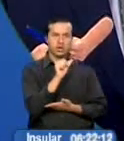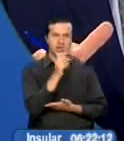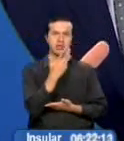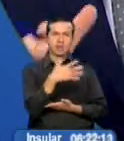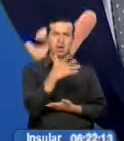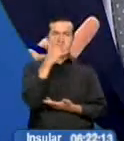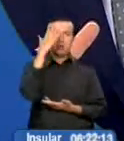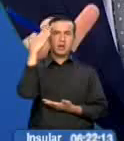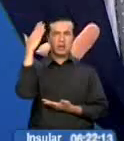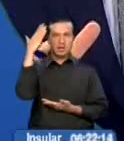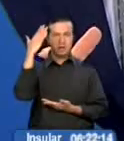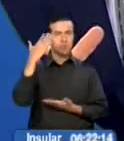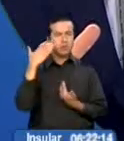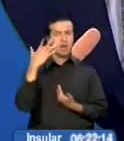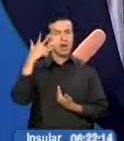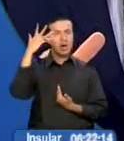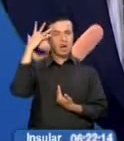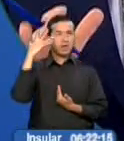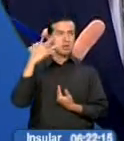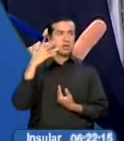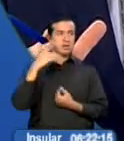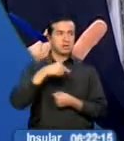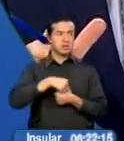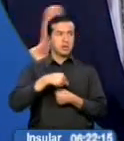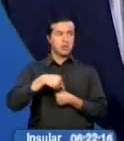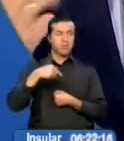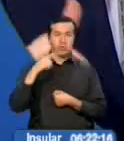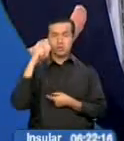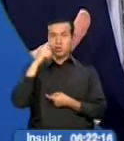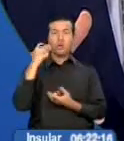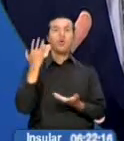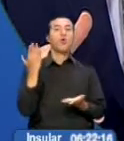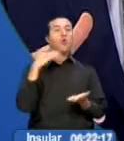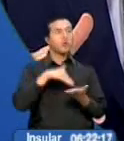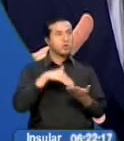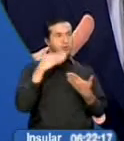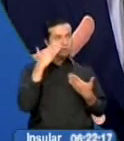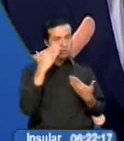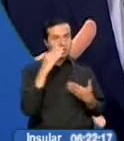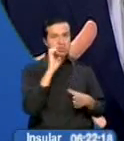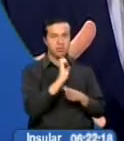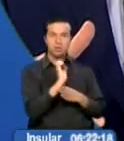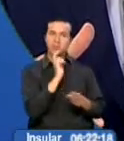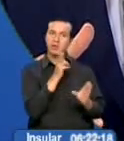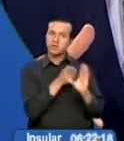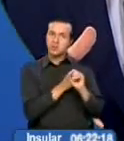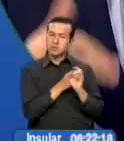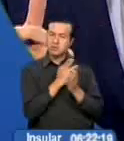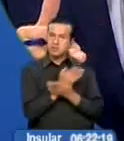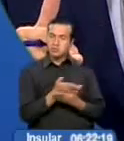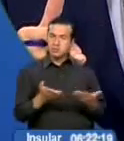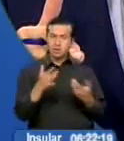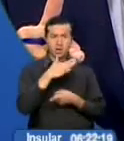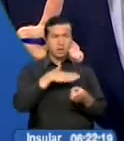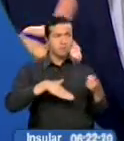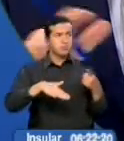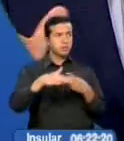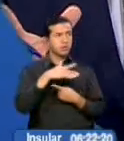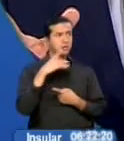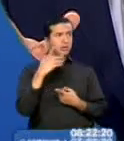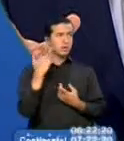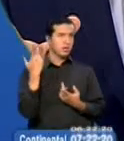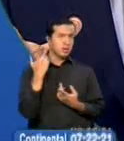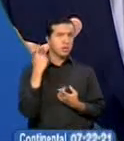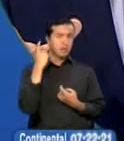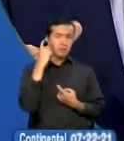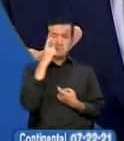alcalde de Guayaquil en una época bastante complicada, decida reinsertarse a la política ecuatoriana y en un ambiente también que no deja de